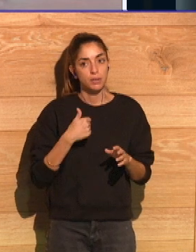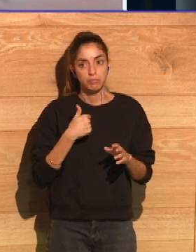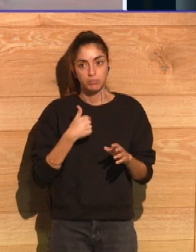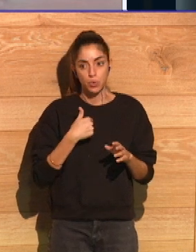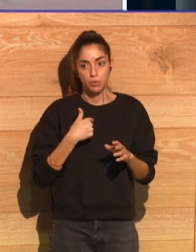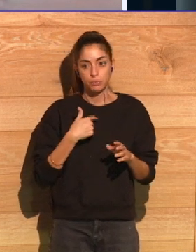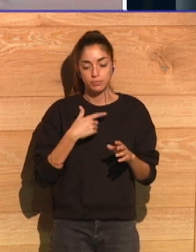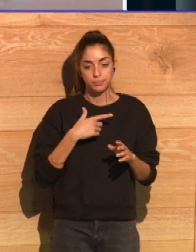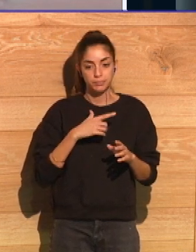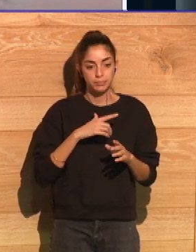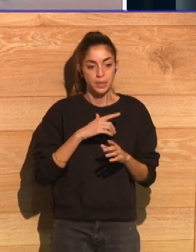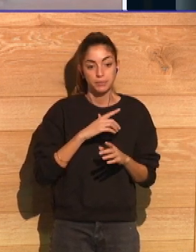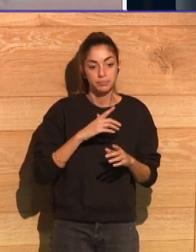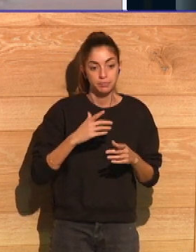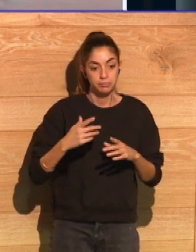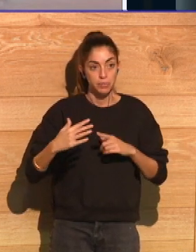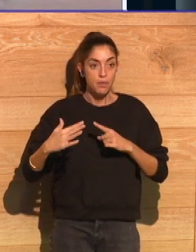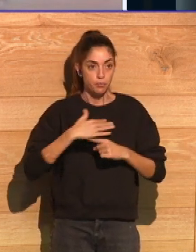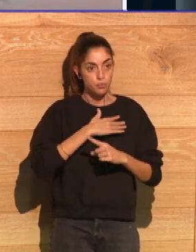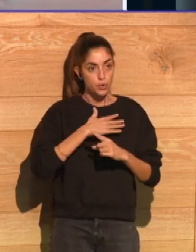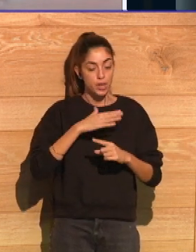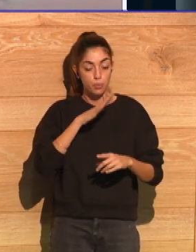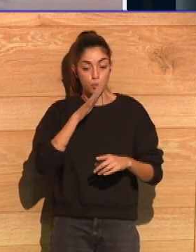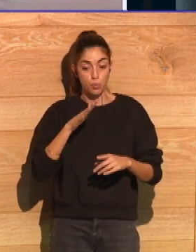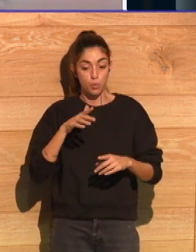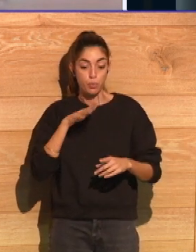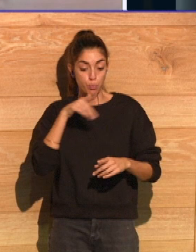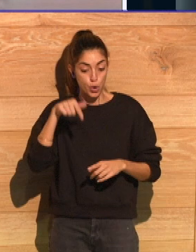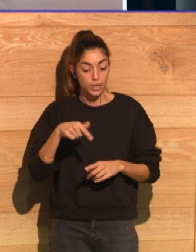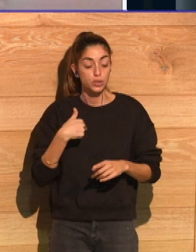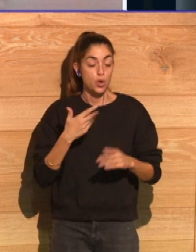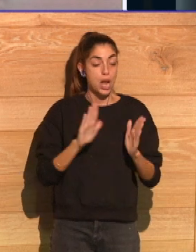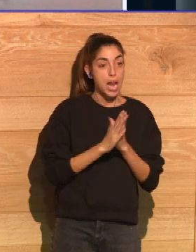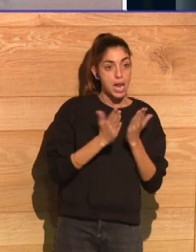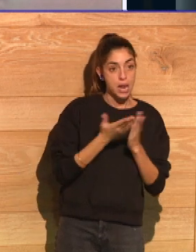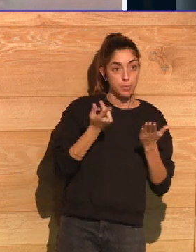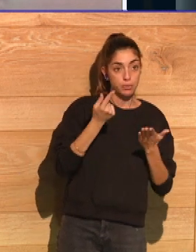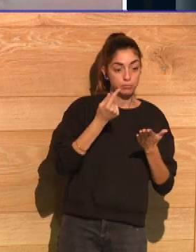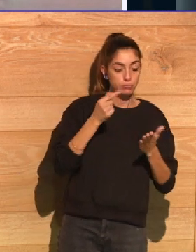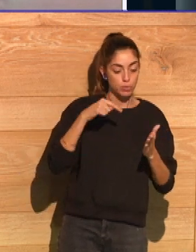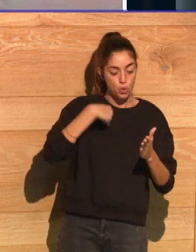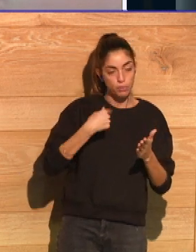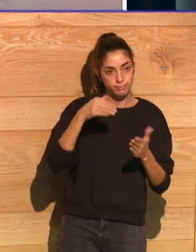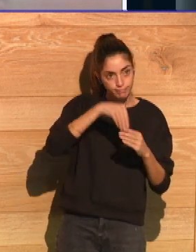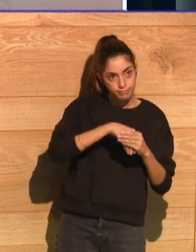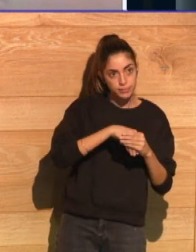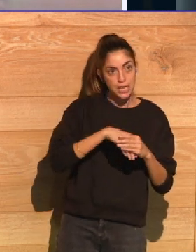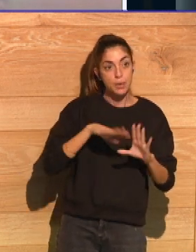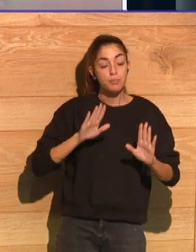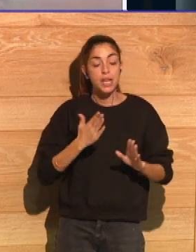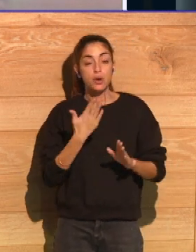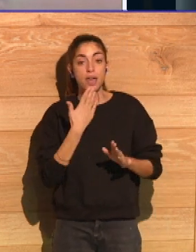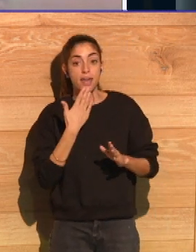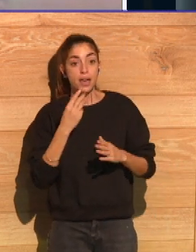llegó. Y la introduje en mi libro. Murió bastante trágicamente, a una edad muy joven, a la edad de 40 años,